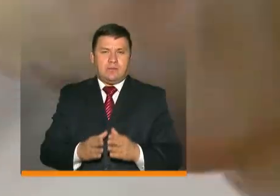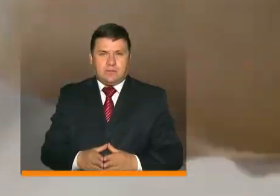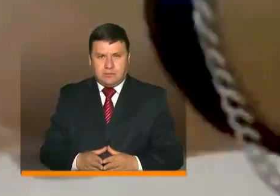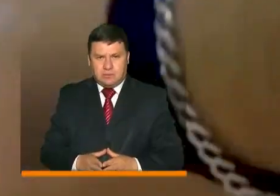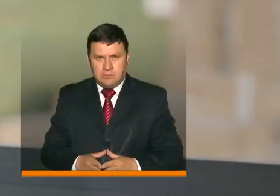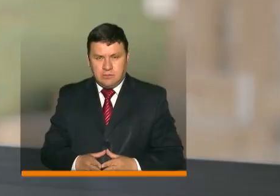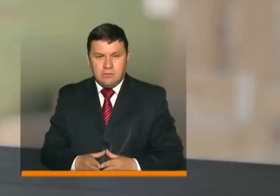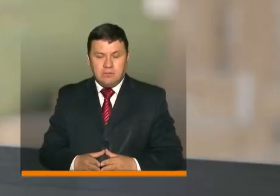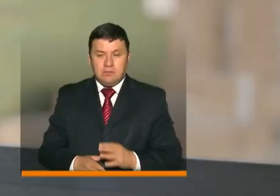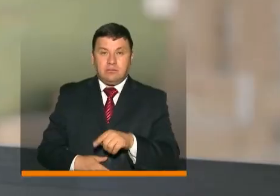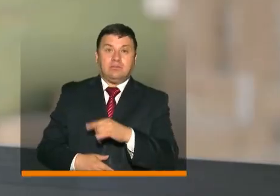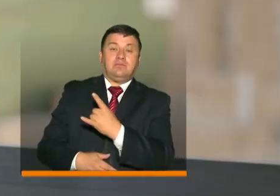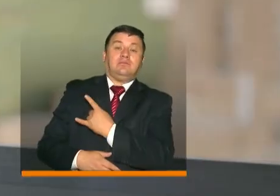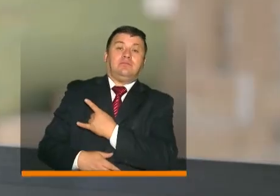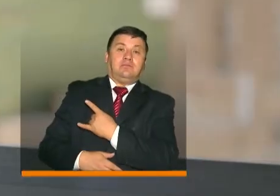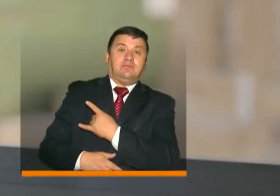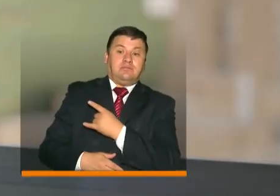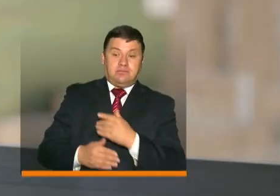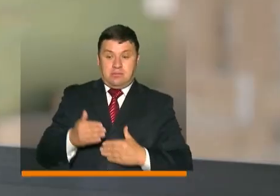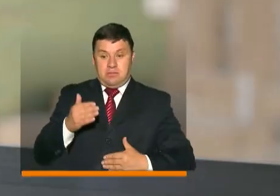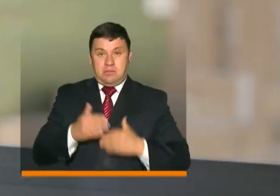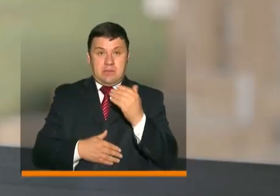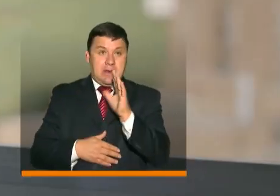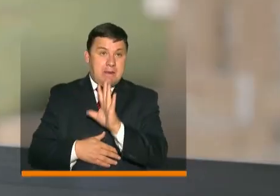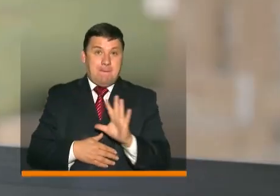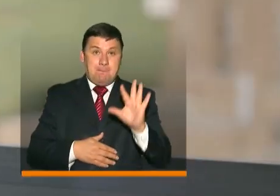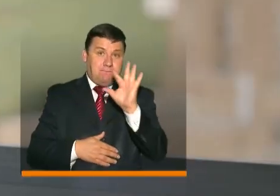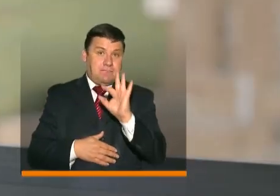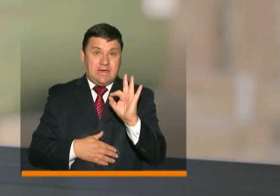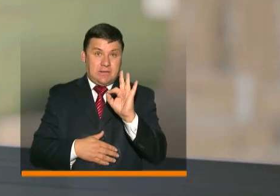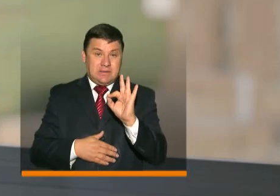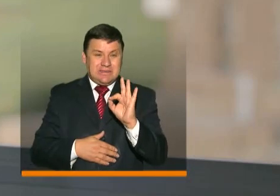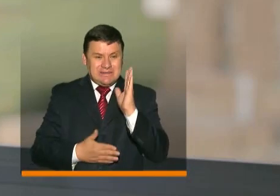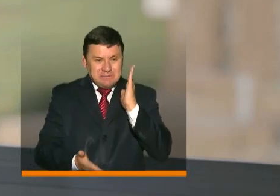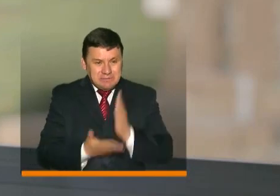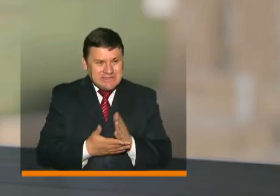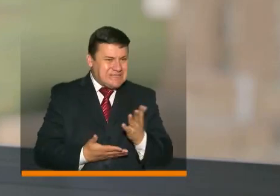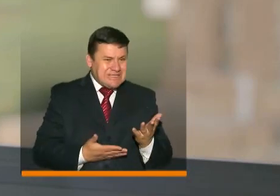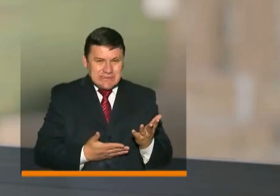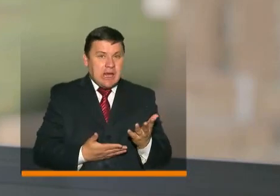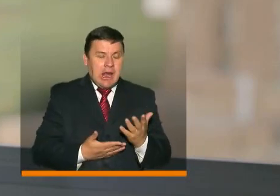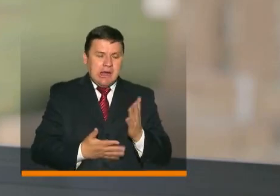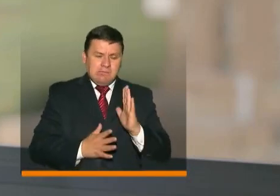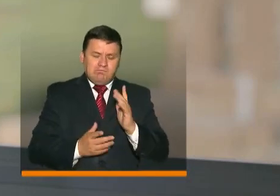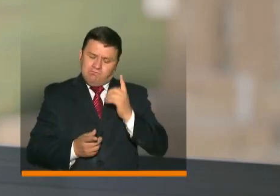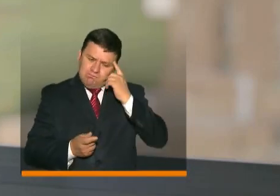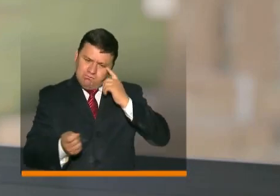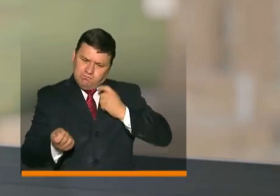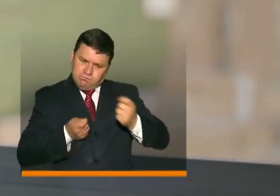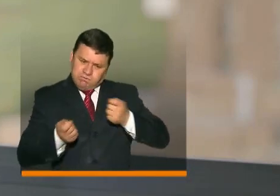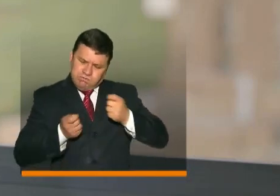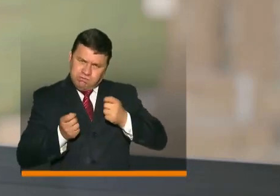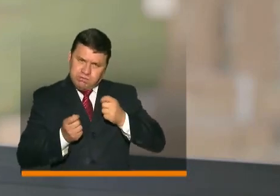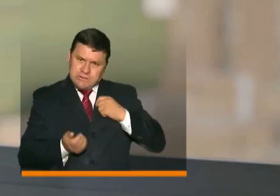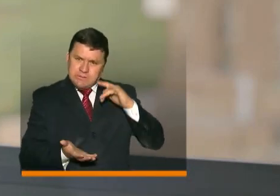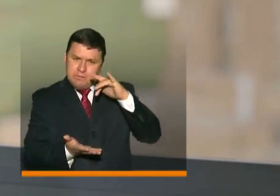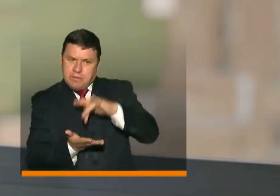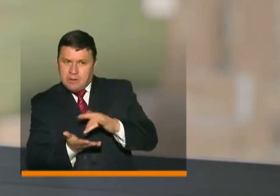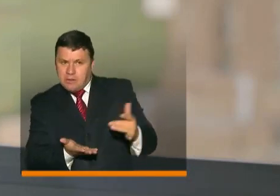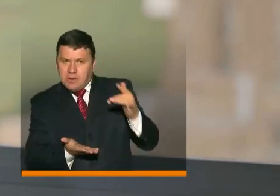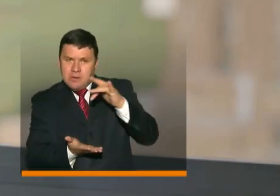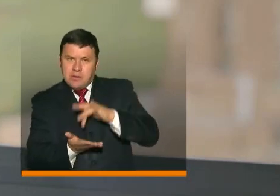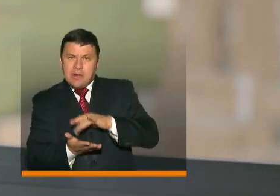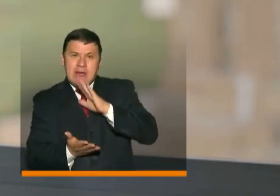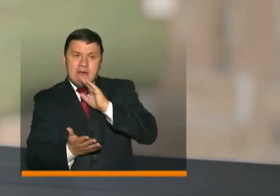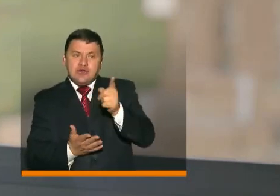sanitaria. En la universidad, desde que inició la pandemia, iniciamos con nuestra estrategia de presencialidad asistida